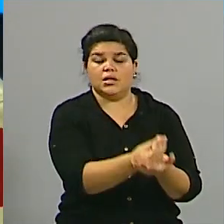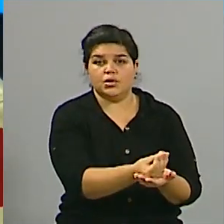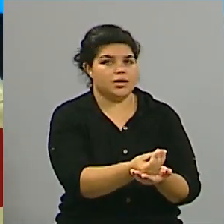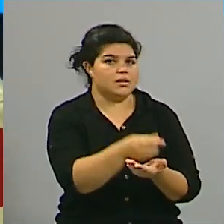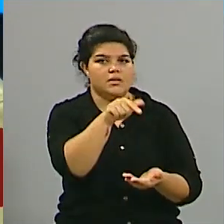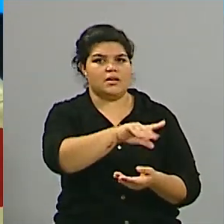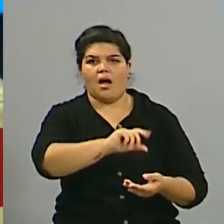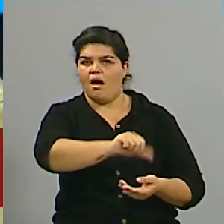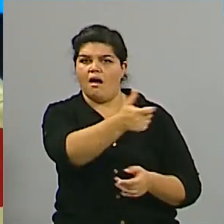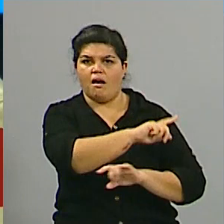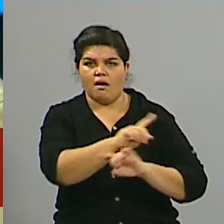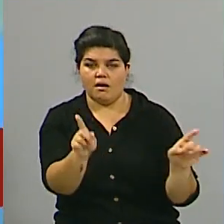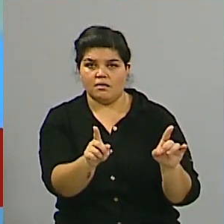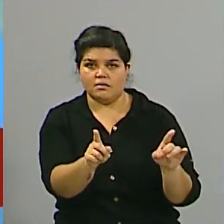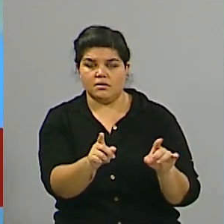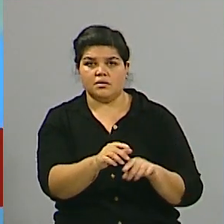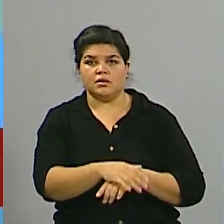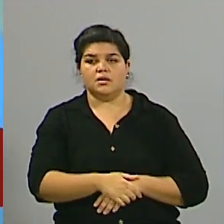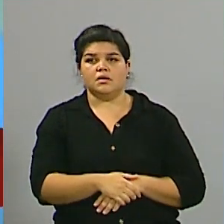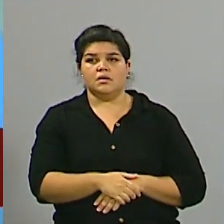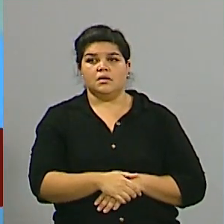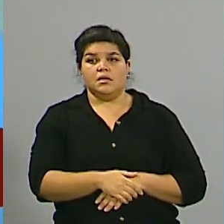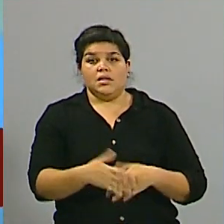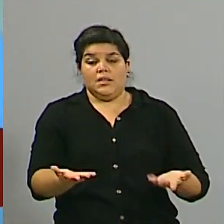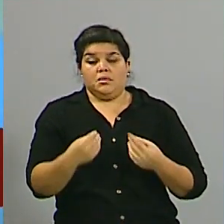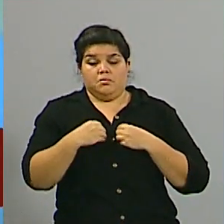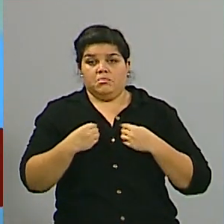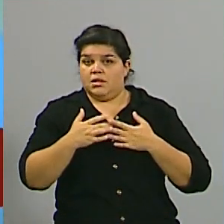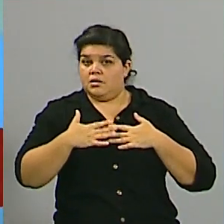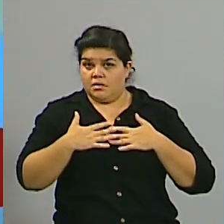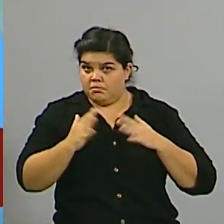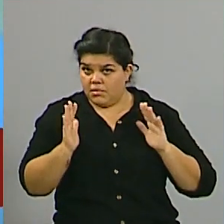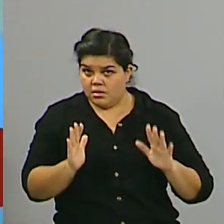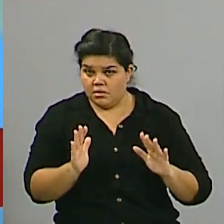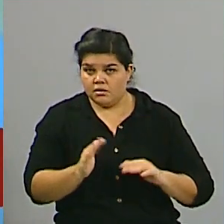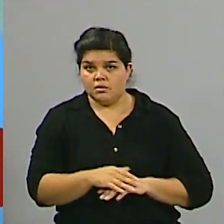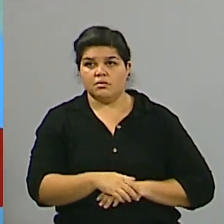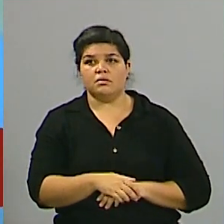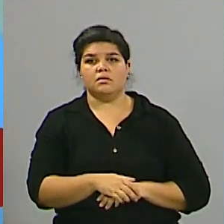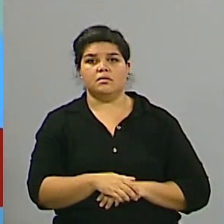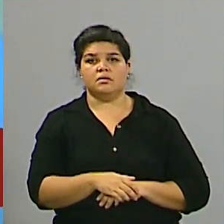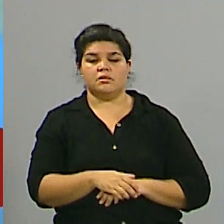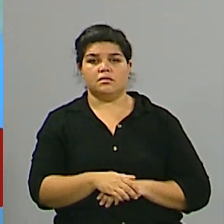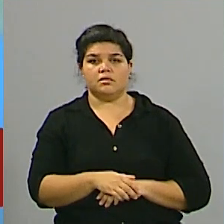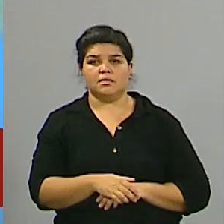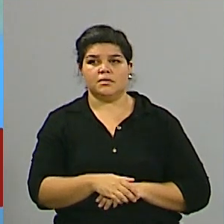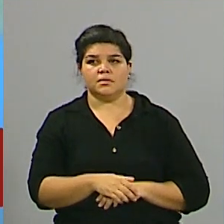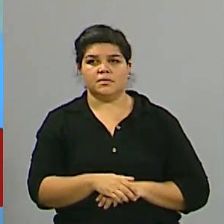y bueno, mi percepción es que en la calle no es